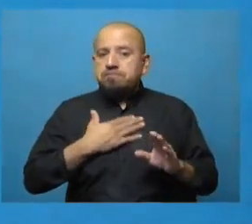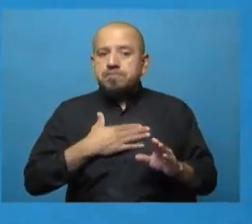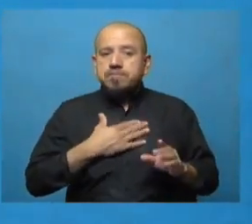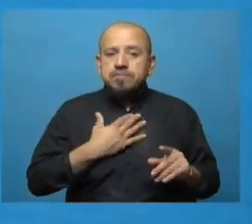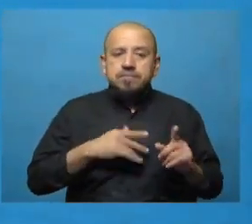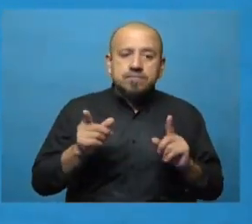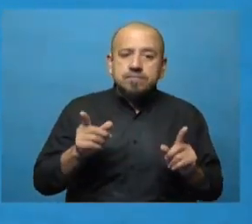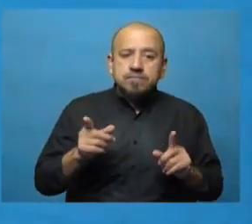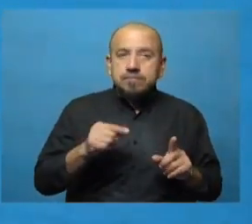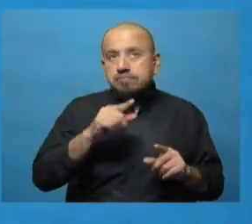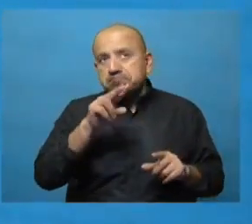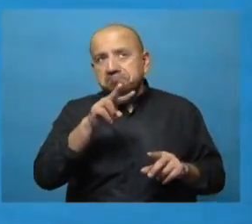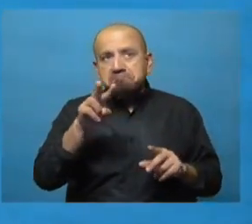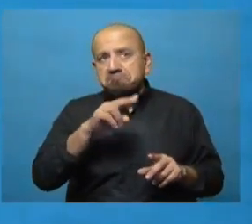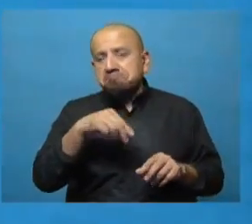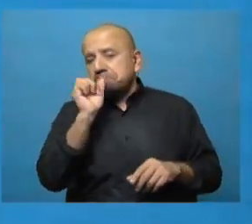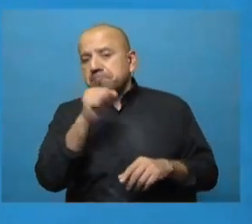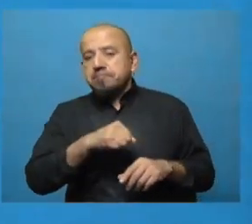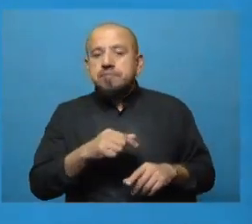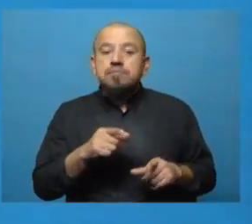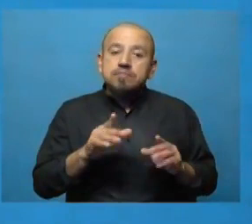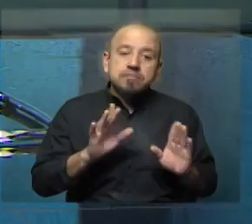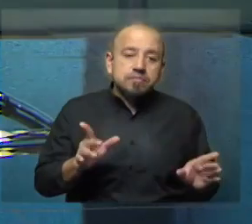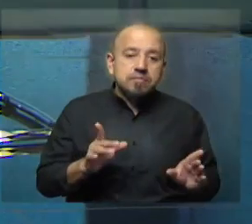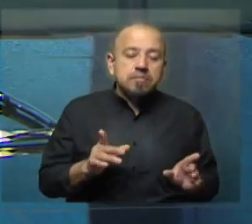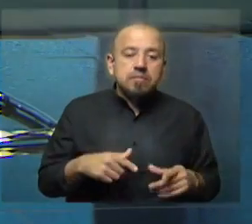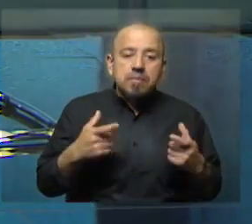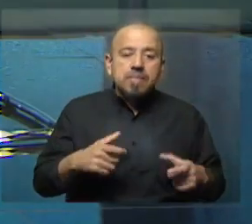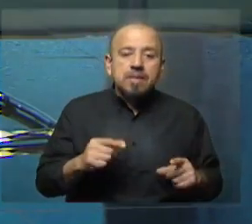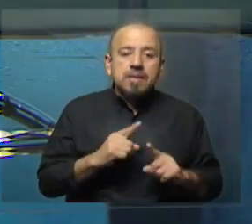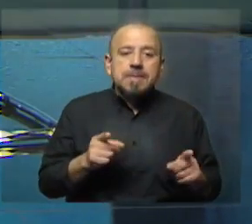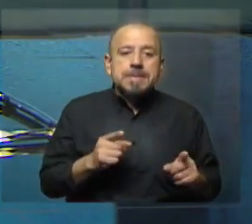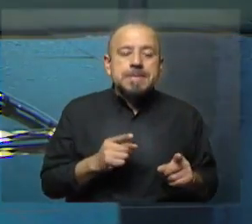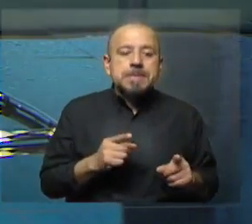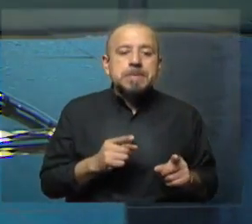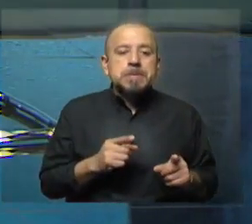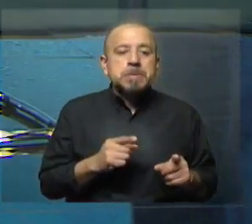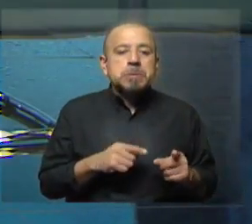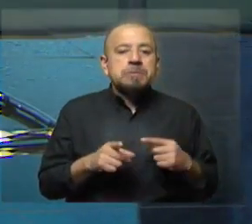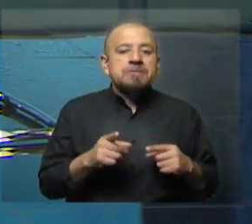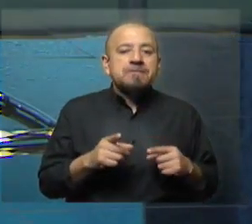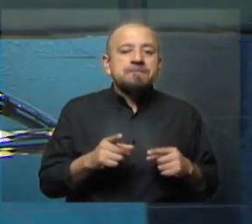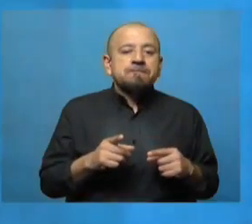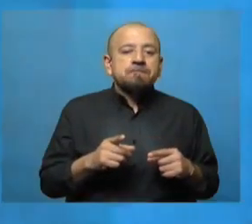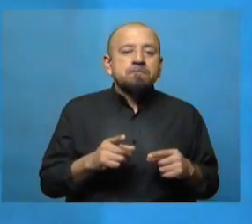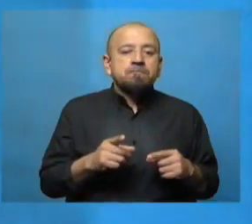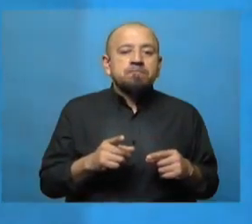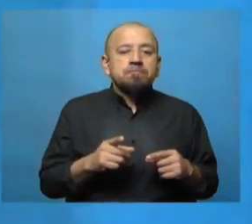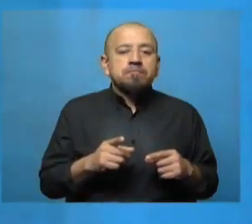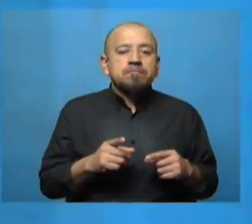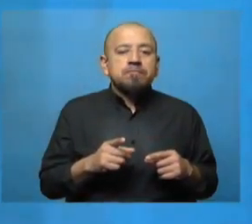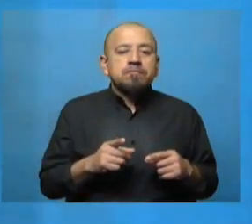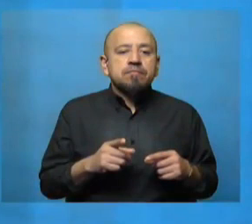olvídate bueno por suerte eso no nos pasaba Y este y creo que fue ha dejado